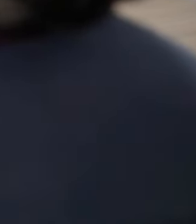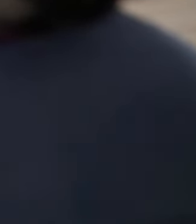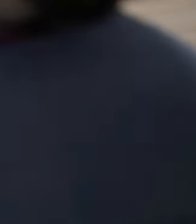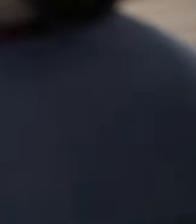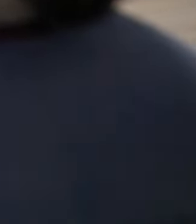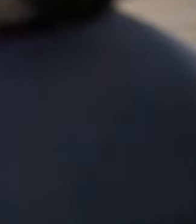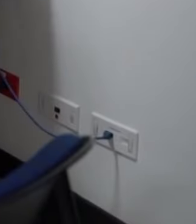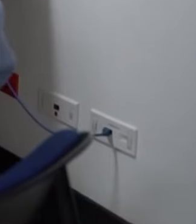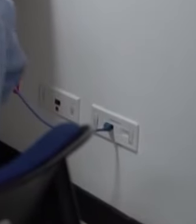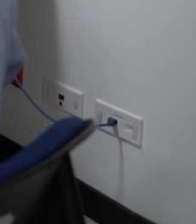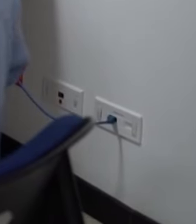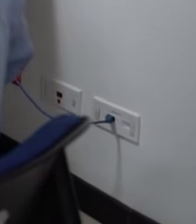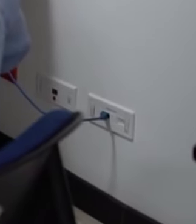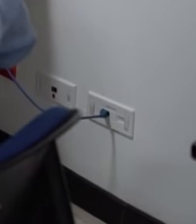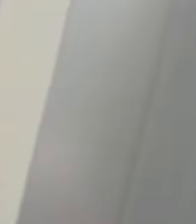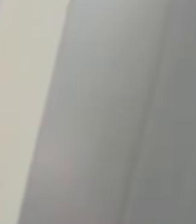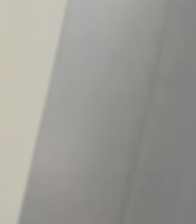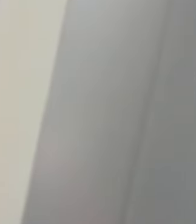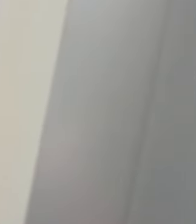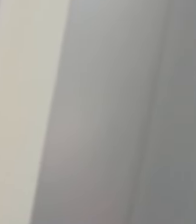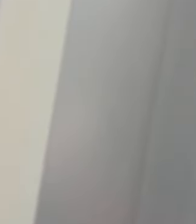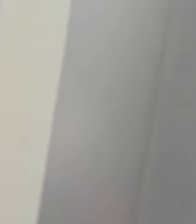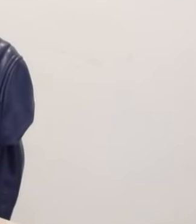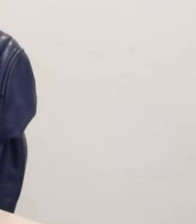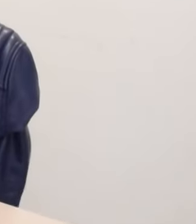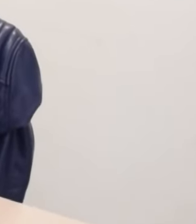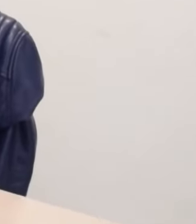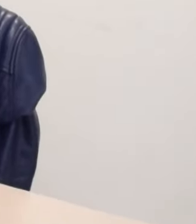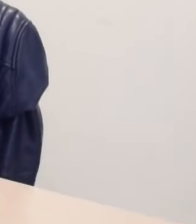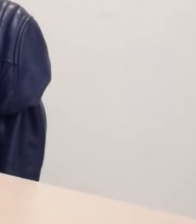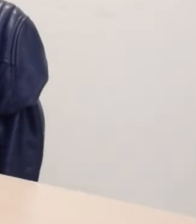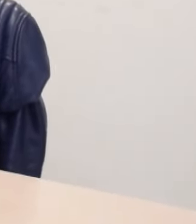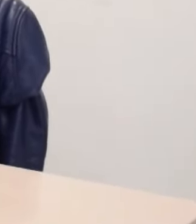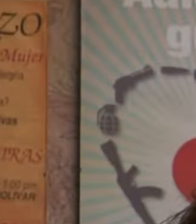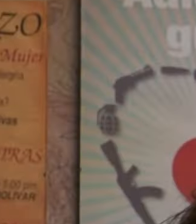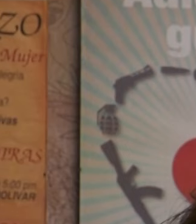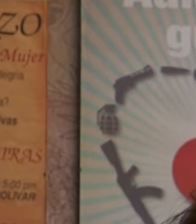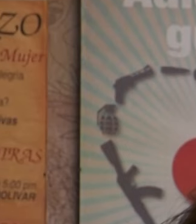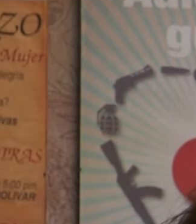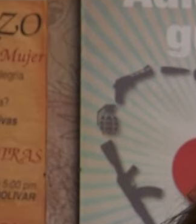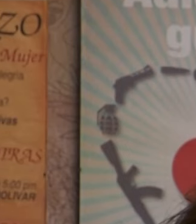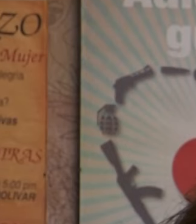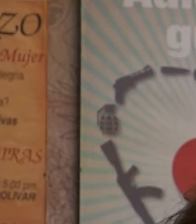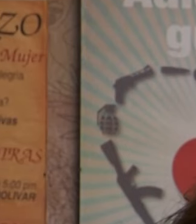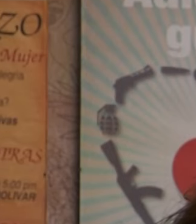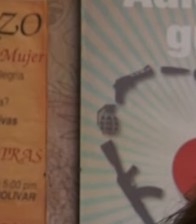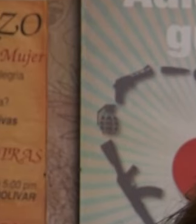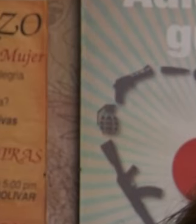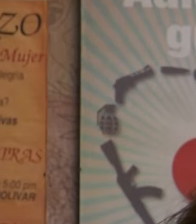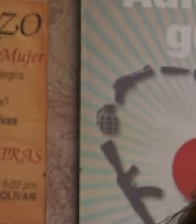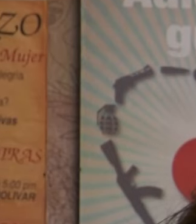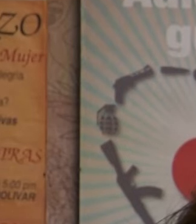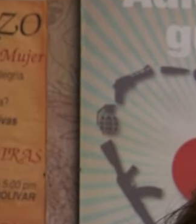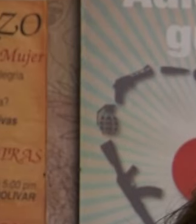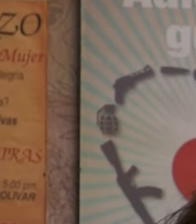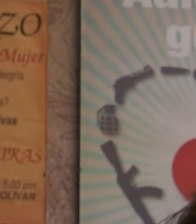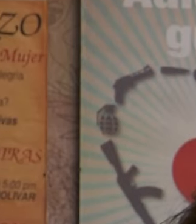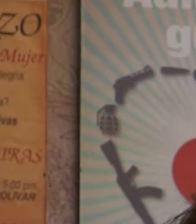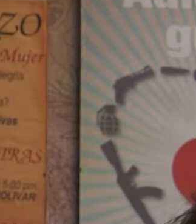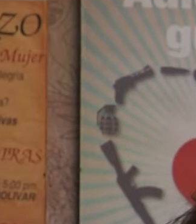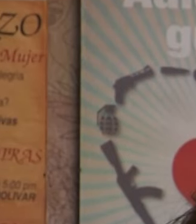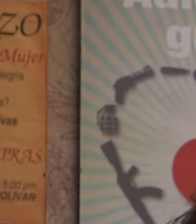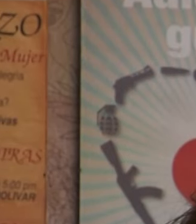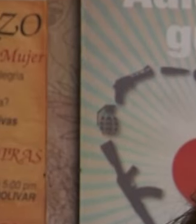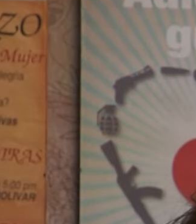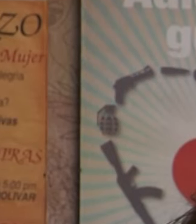han optado por suplir este servicio de forma independiente. Son insuficientes, entre otras cosas, porque los recursos